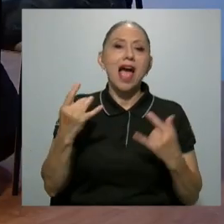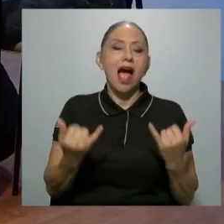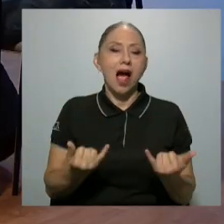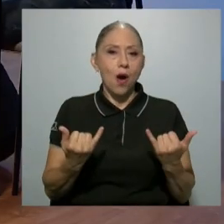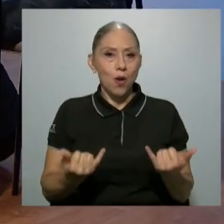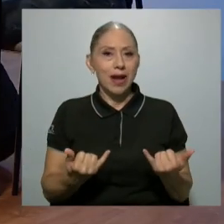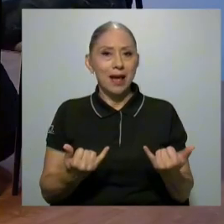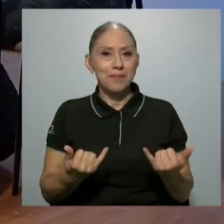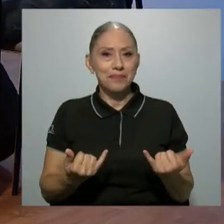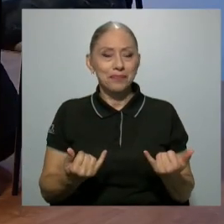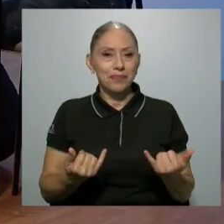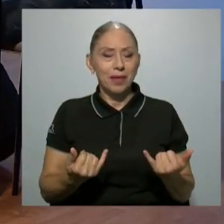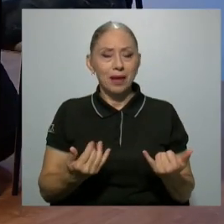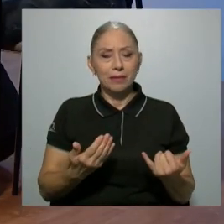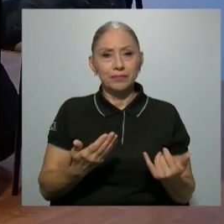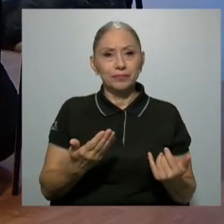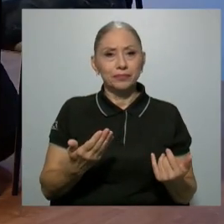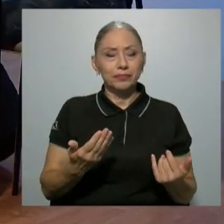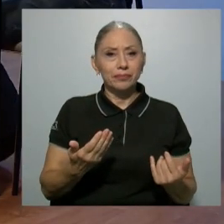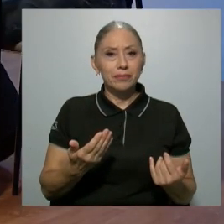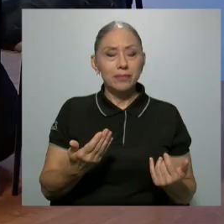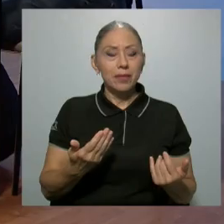hace una